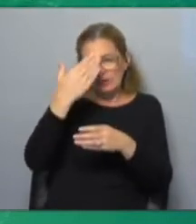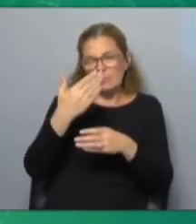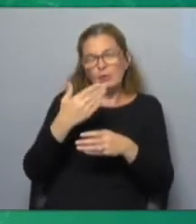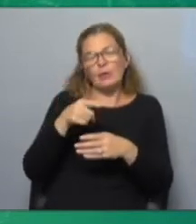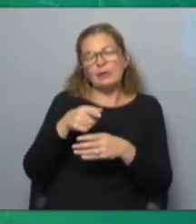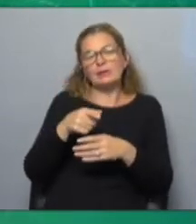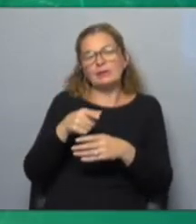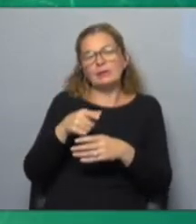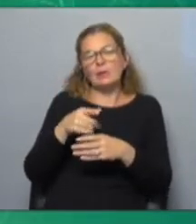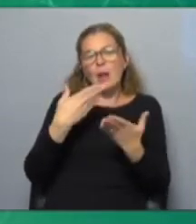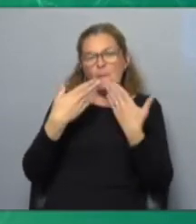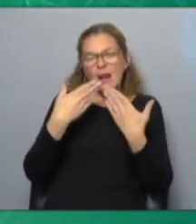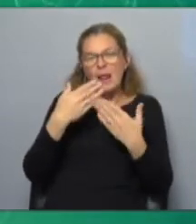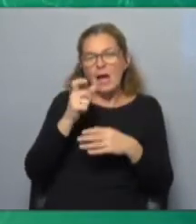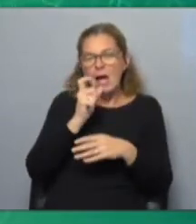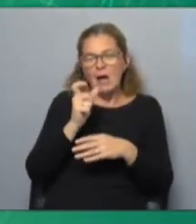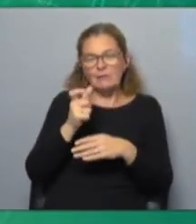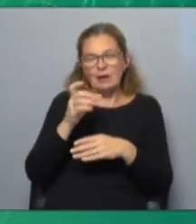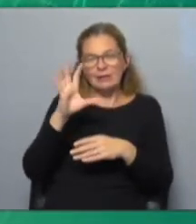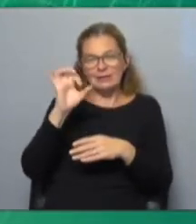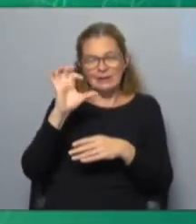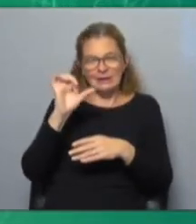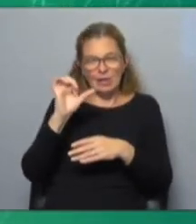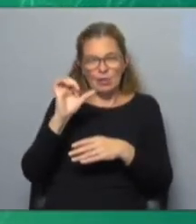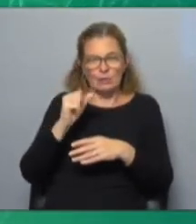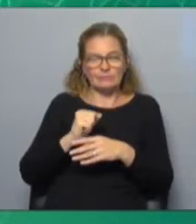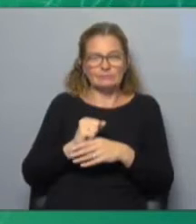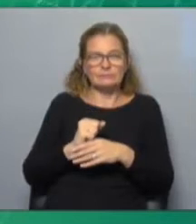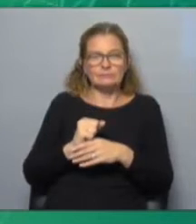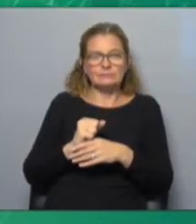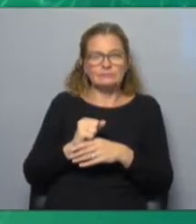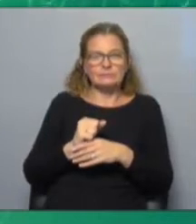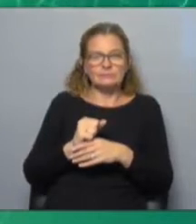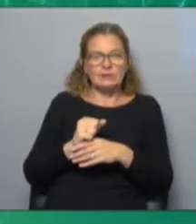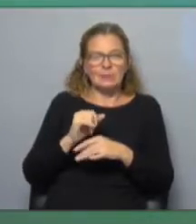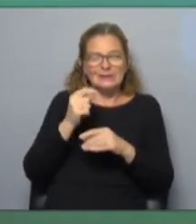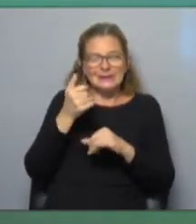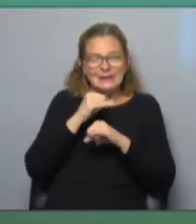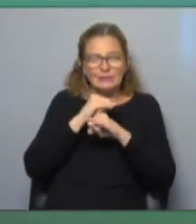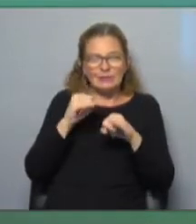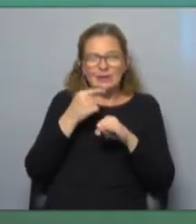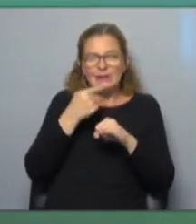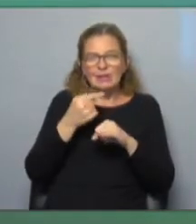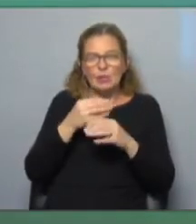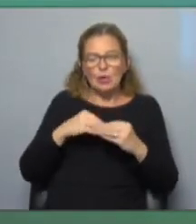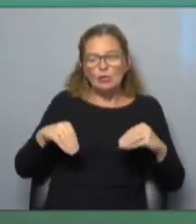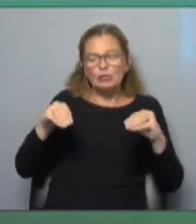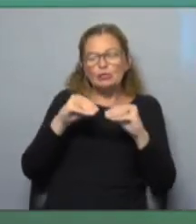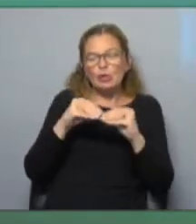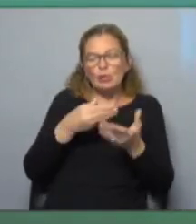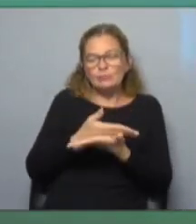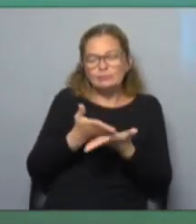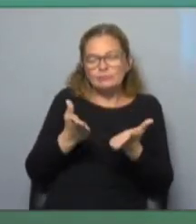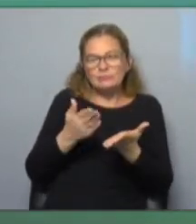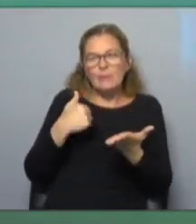Frente Amplio con las palabras en este momento de Charles Carreras bueno y ahora sobre el final se dijo que además de todas las acciones desplegadas